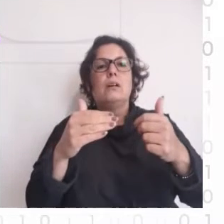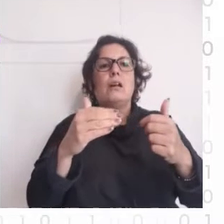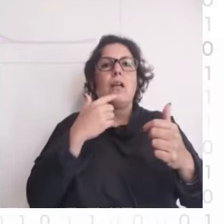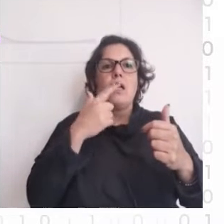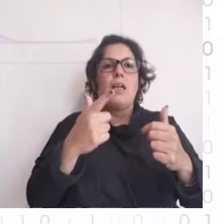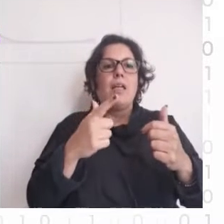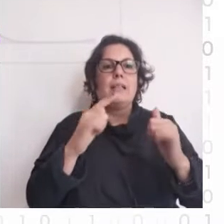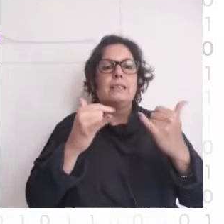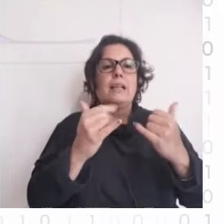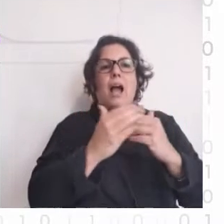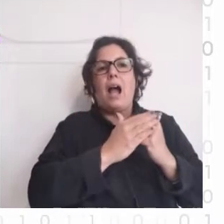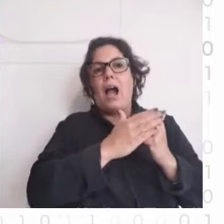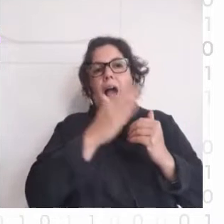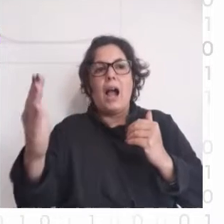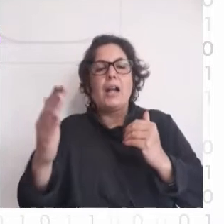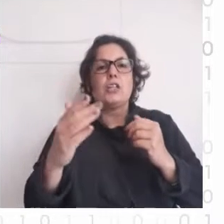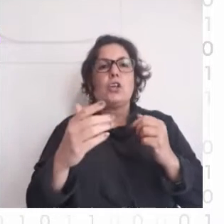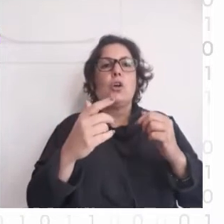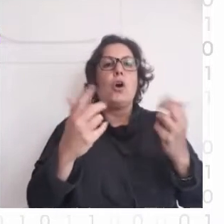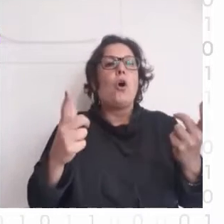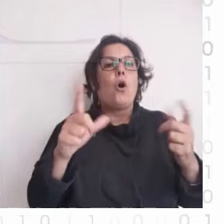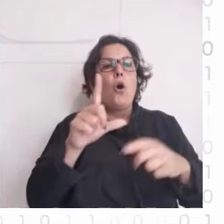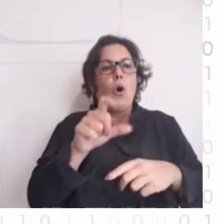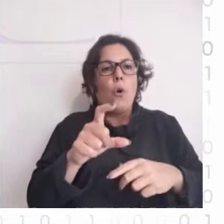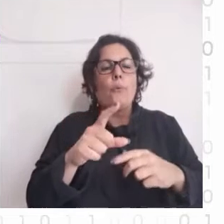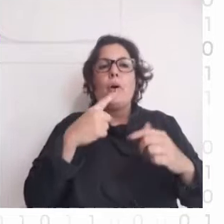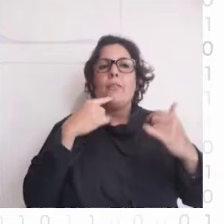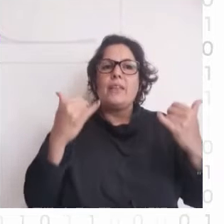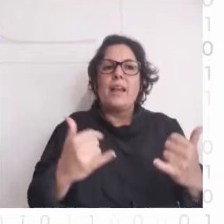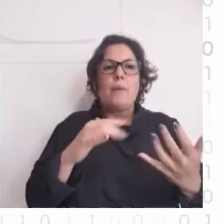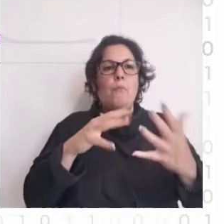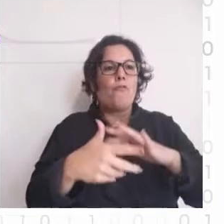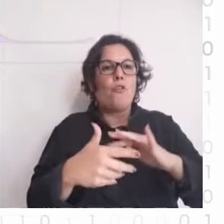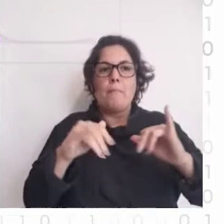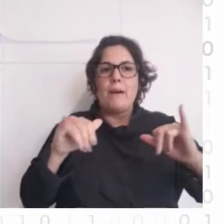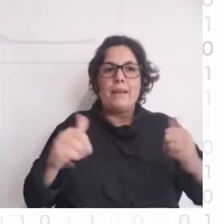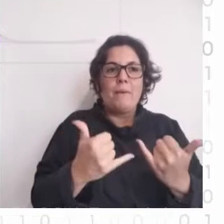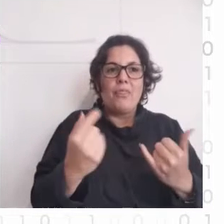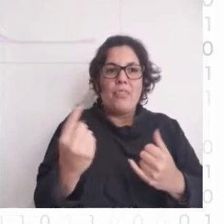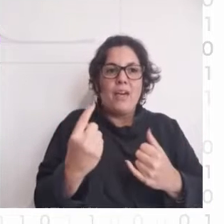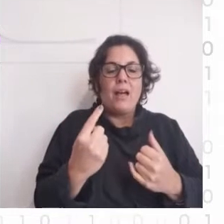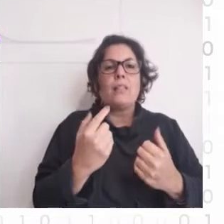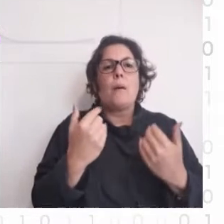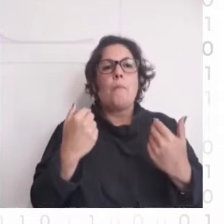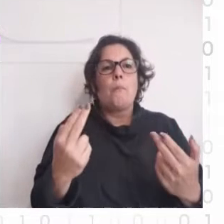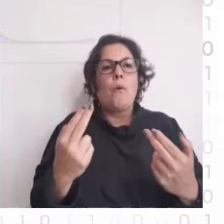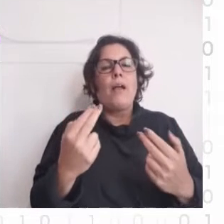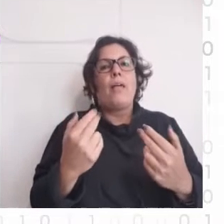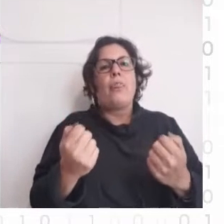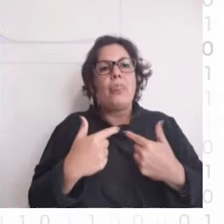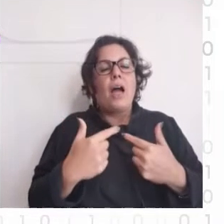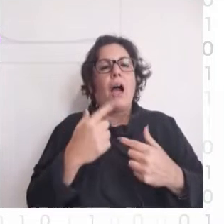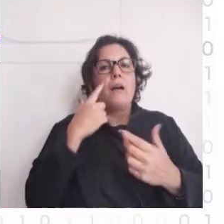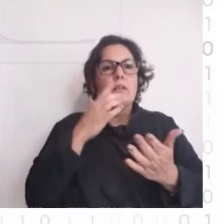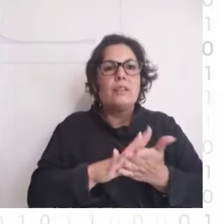lo largo de los años. Obviamente la tenemos de manera inmediata, y también nos permite monitorear y evidenciar